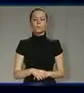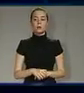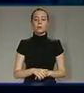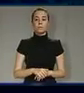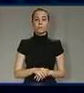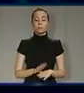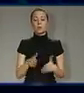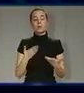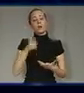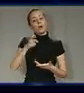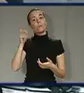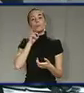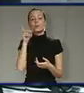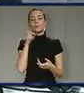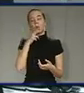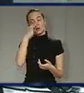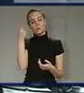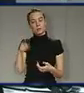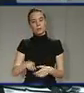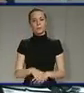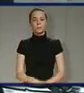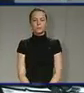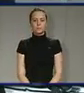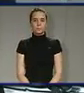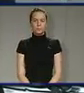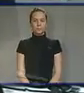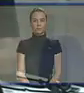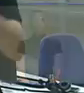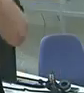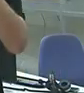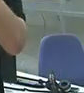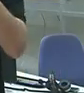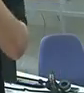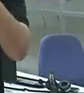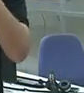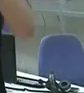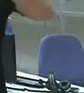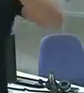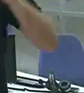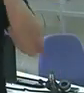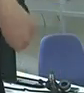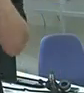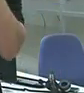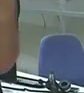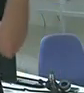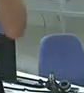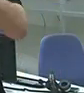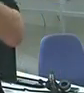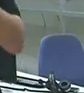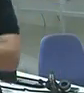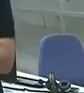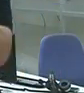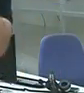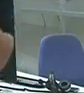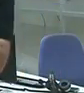público... ...y como no, también para los sordos. Que la comunicación llegue a las personas... ...que en realidad hay veces que la necesitan... ...más que otras personas... ...ahora sobre